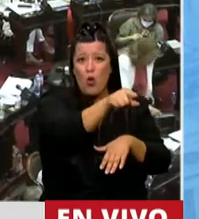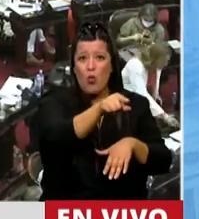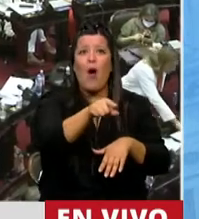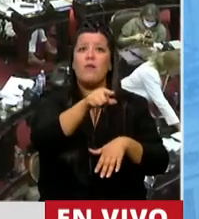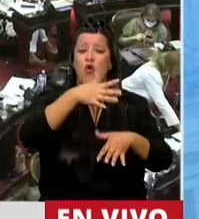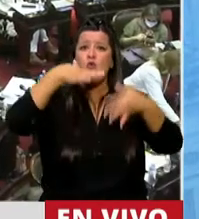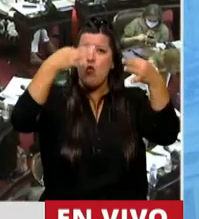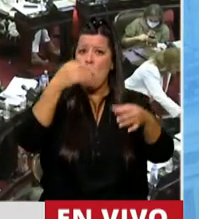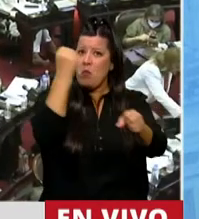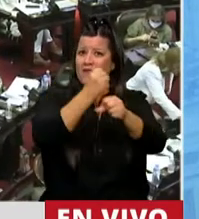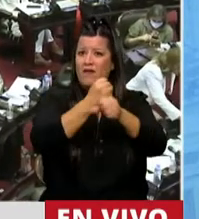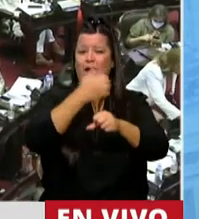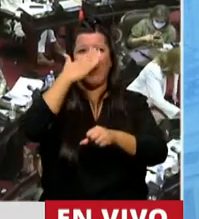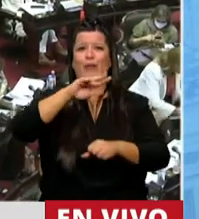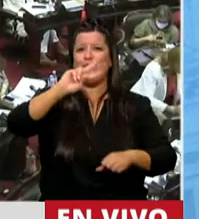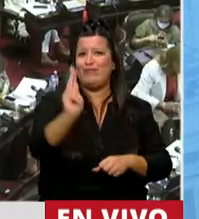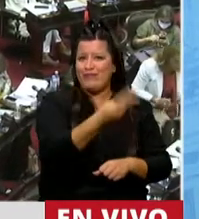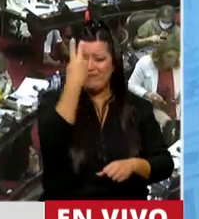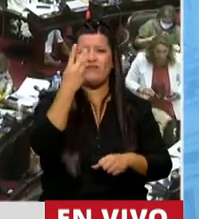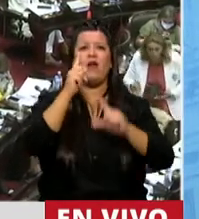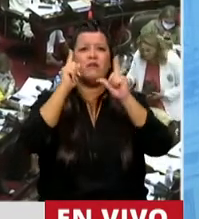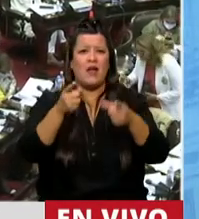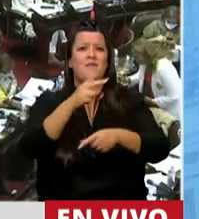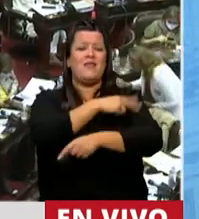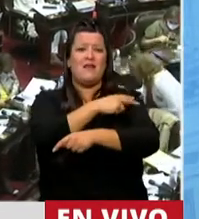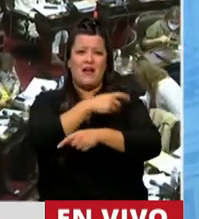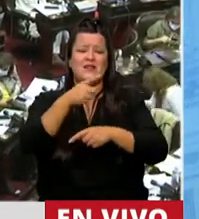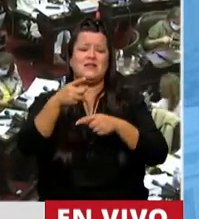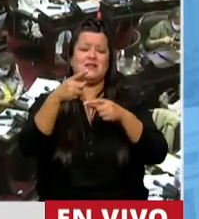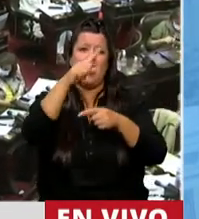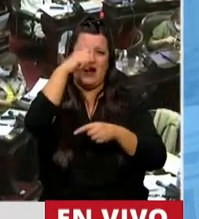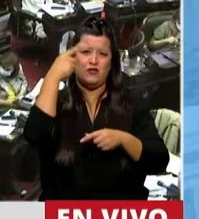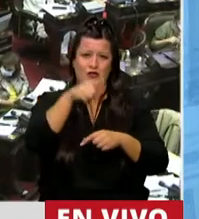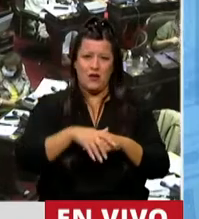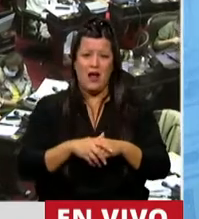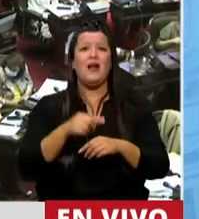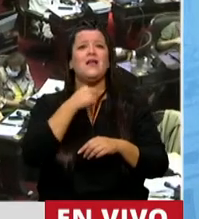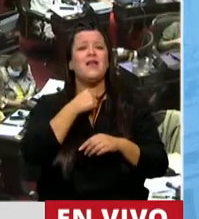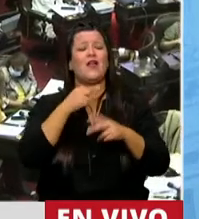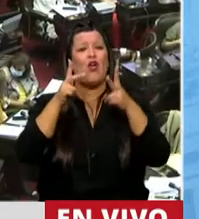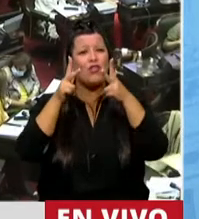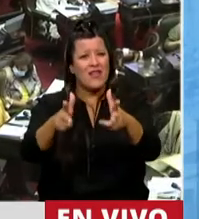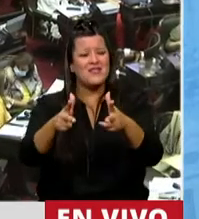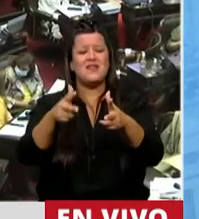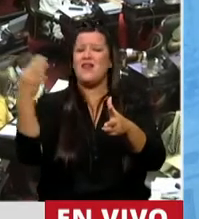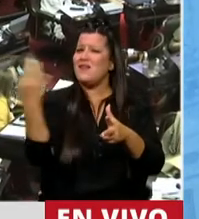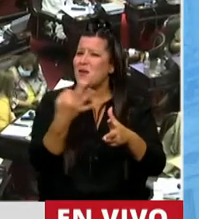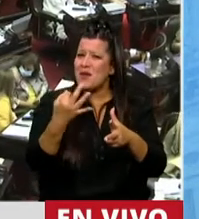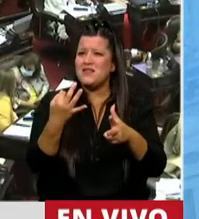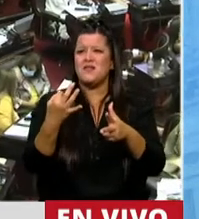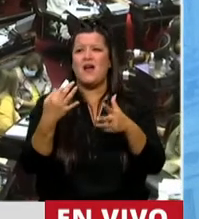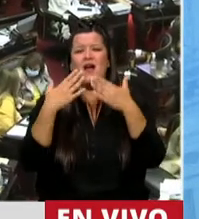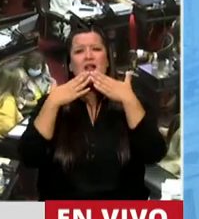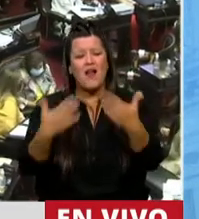del deber y en la defensa nacional. Yo quiero agradecer y destacar el gesto que ha tenido